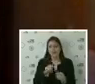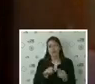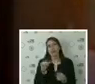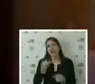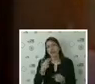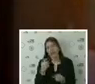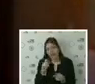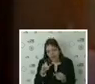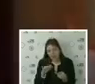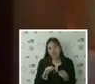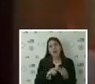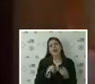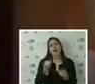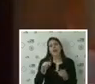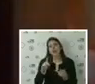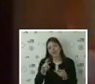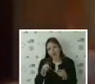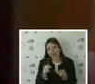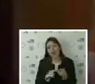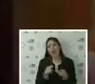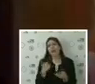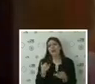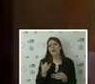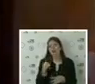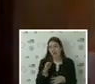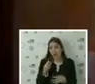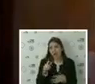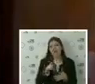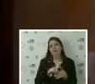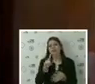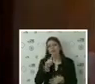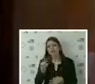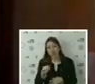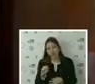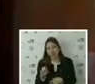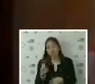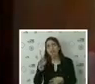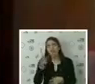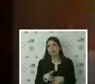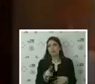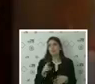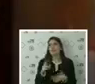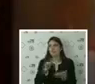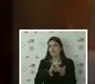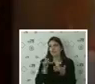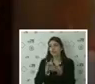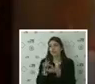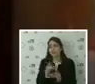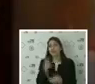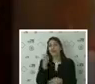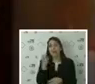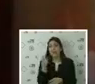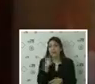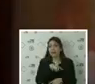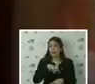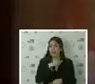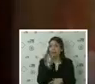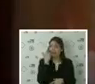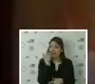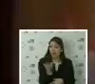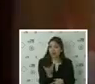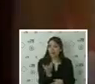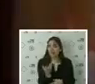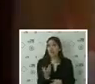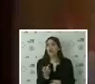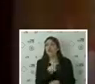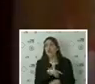a Andrea, a Yael, a Zoe, por estar aquí, porque justo, chicos, esa es la mirada que tenemos que hacer,